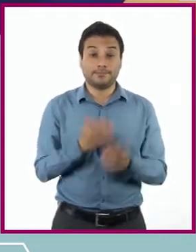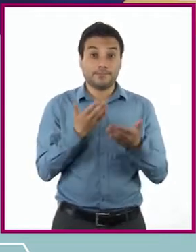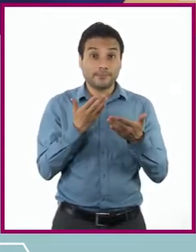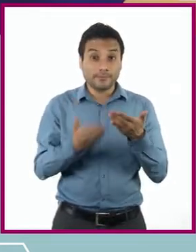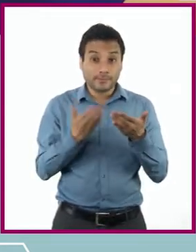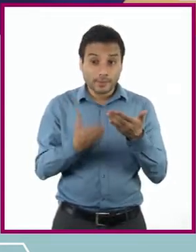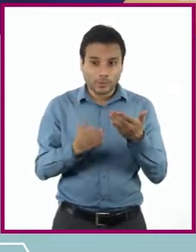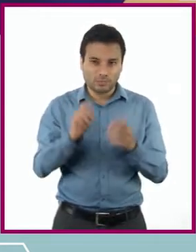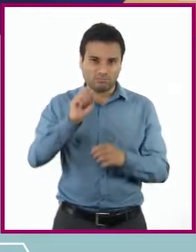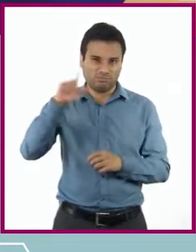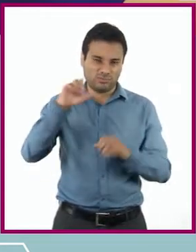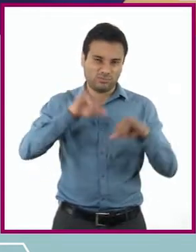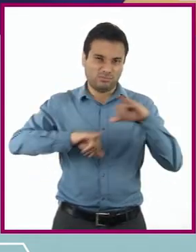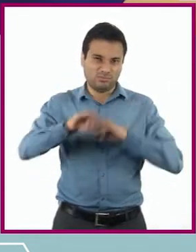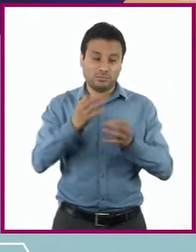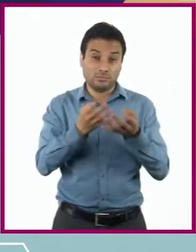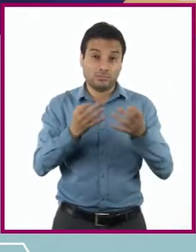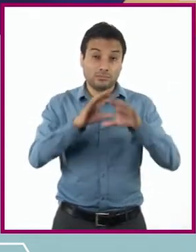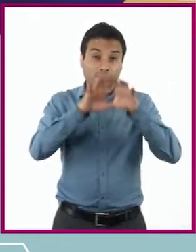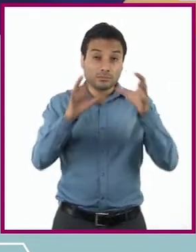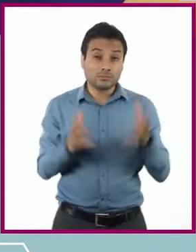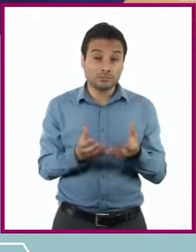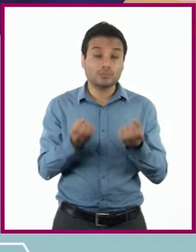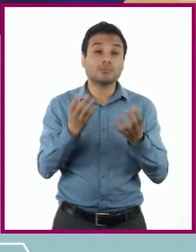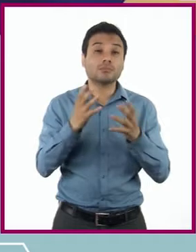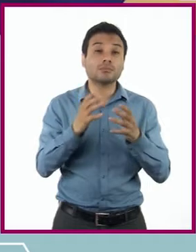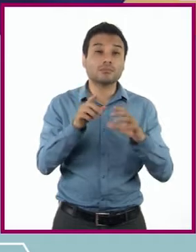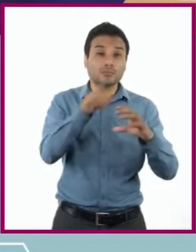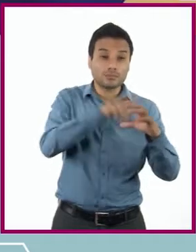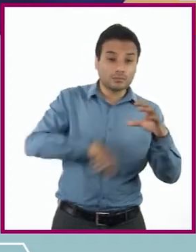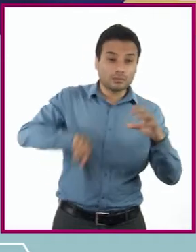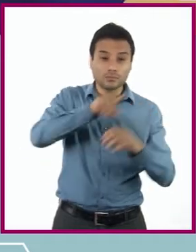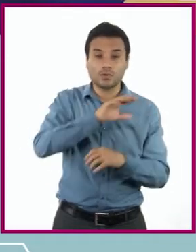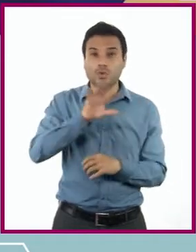Tierra aceptada actualmente es de alrededor de